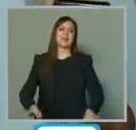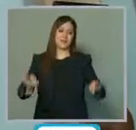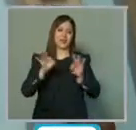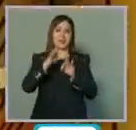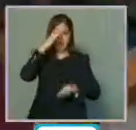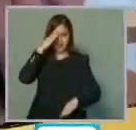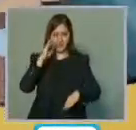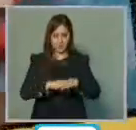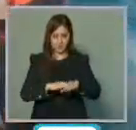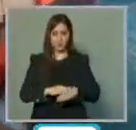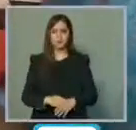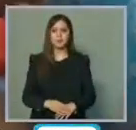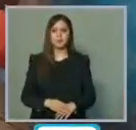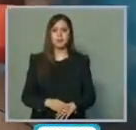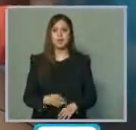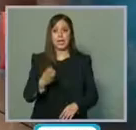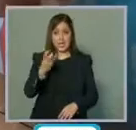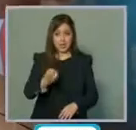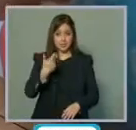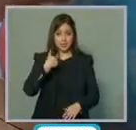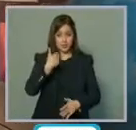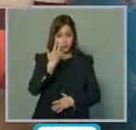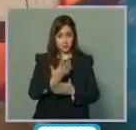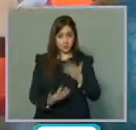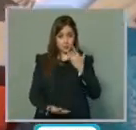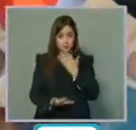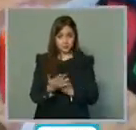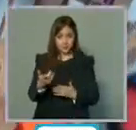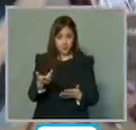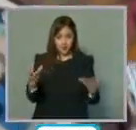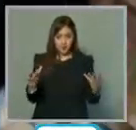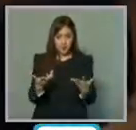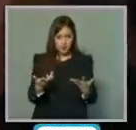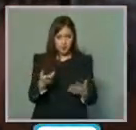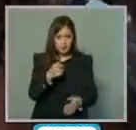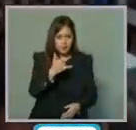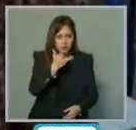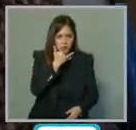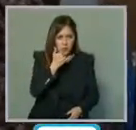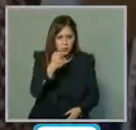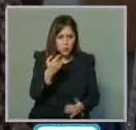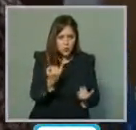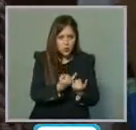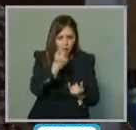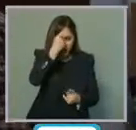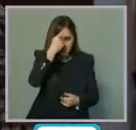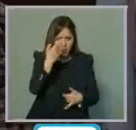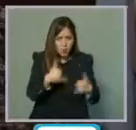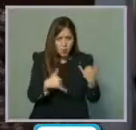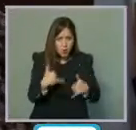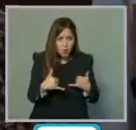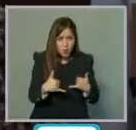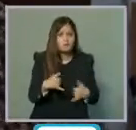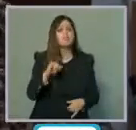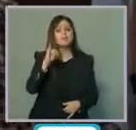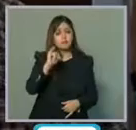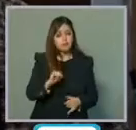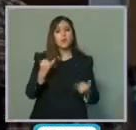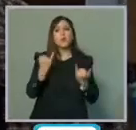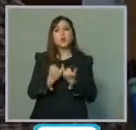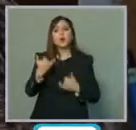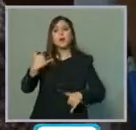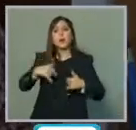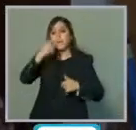Este es una fabricación mía junto con este. Ay, no me diga, usted también inventa juegos, pues está padrísimo, ¿no? Y de hecho también inventamos